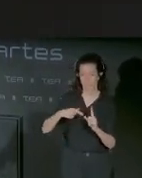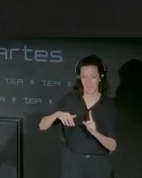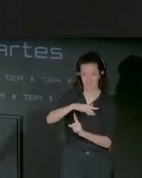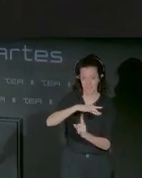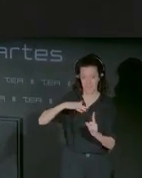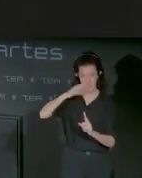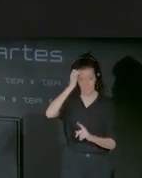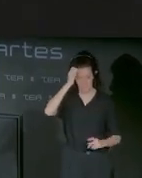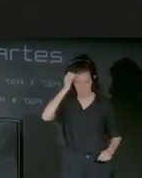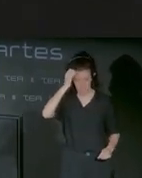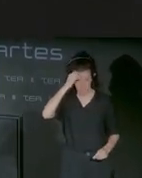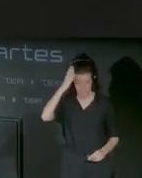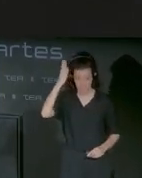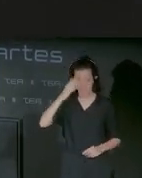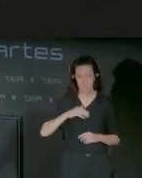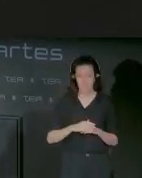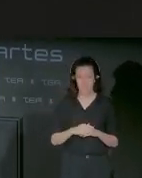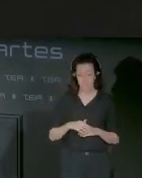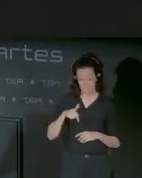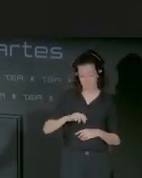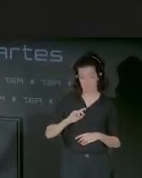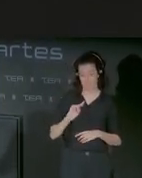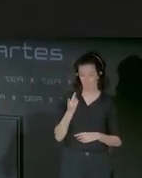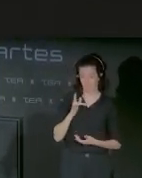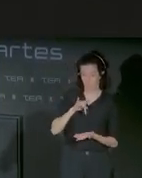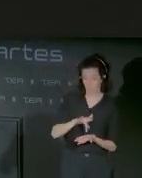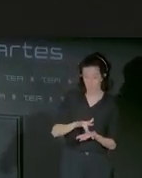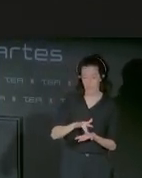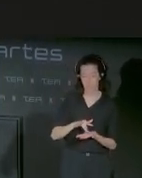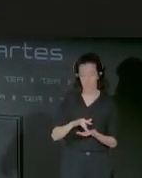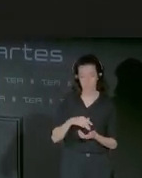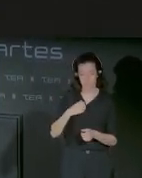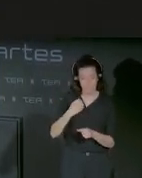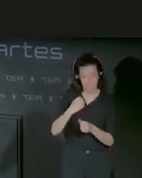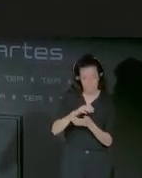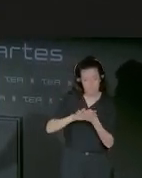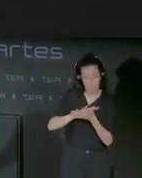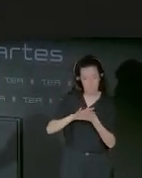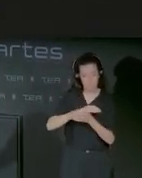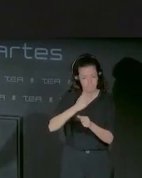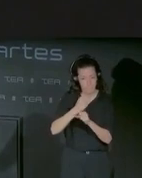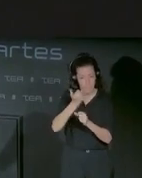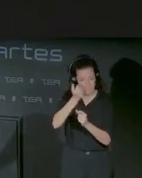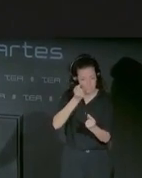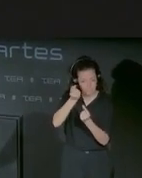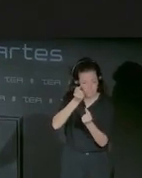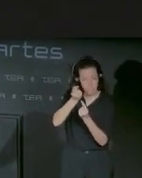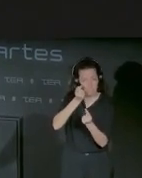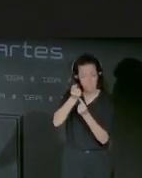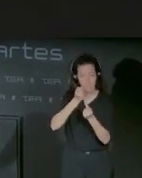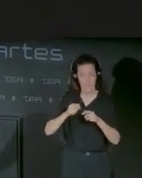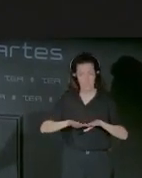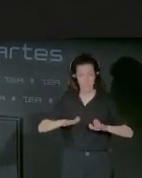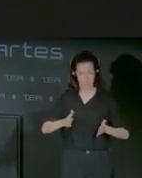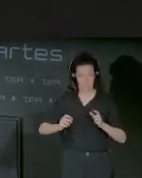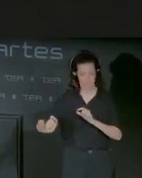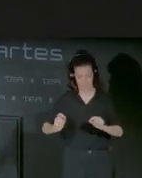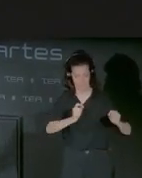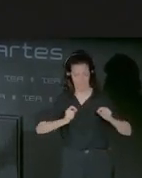día llevaremos a cabo un poco el trabajo más detallado de cada una de las cuatro mesas redondas que quedan todavía por celebrar. En primer